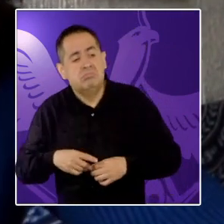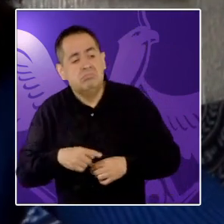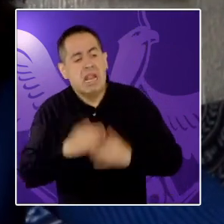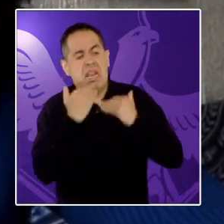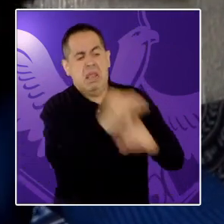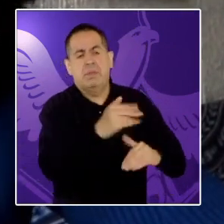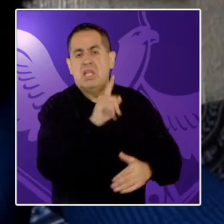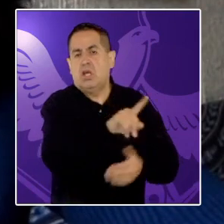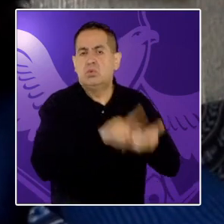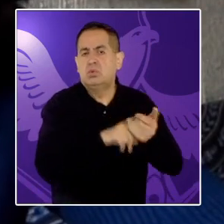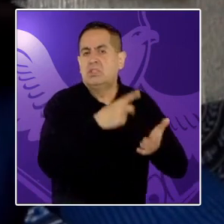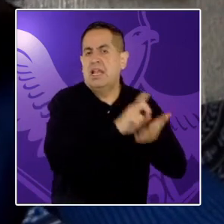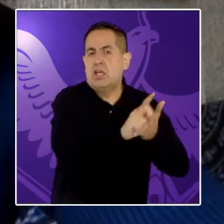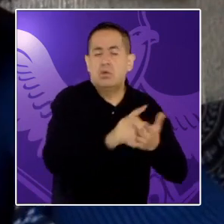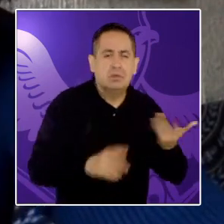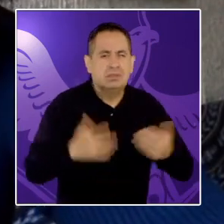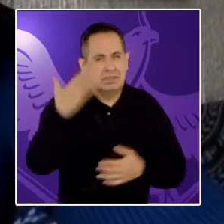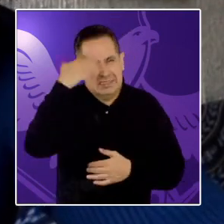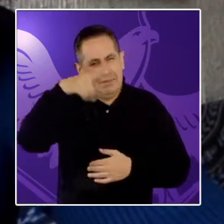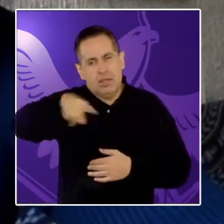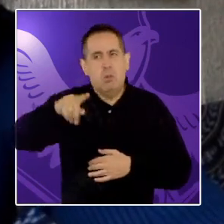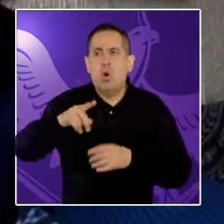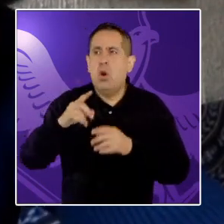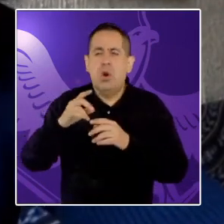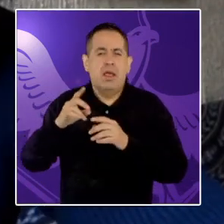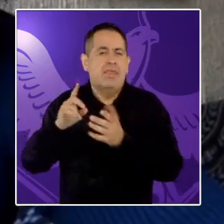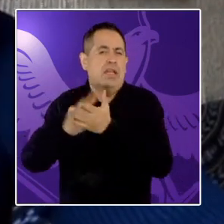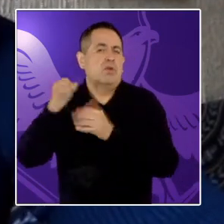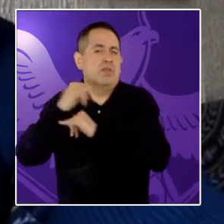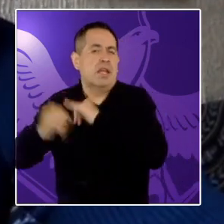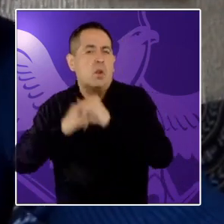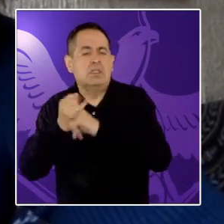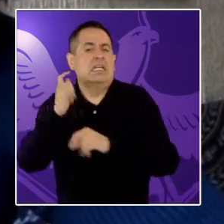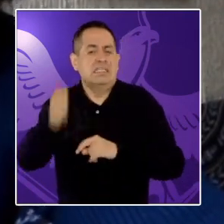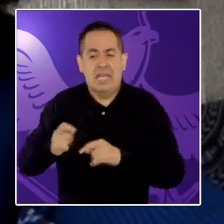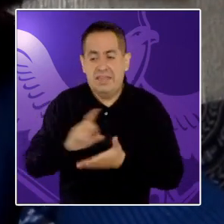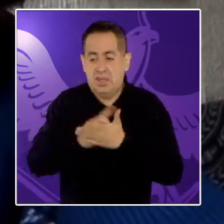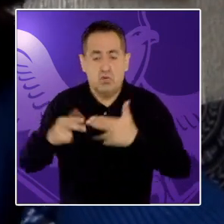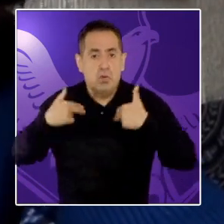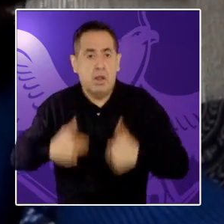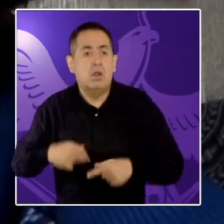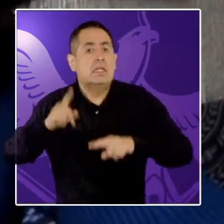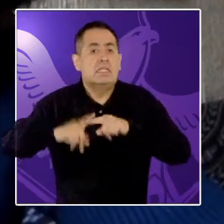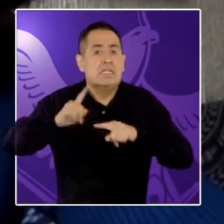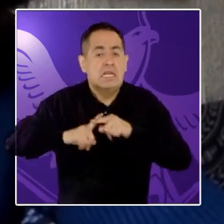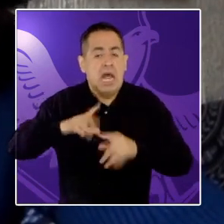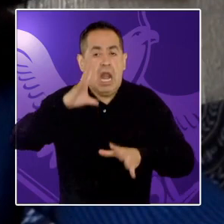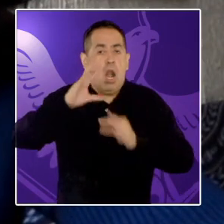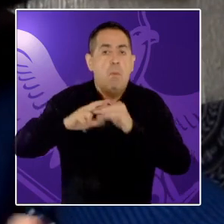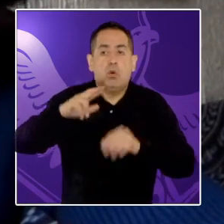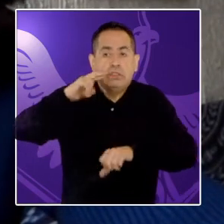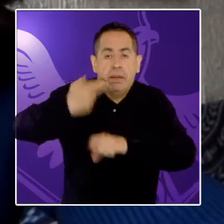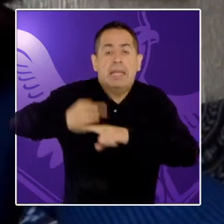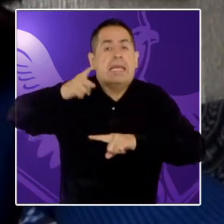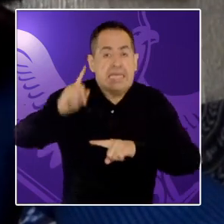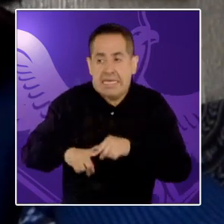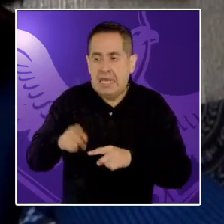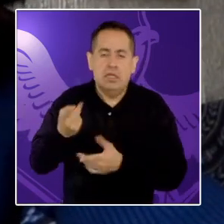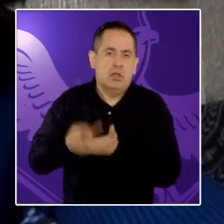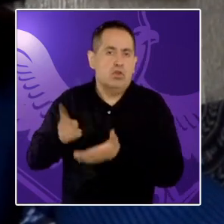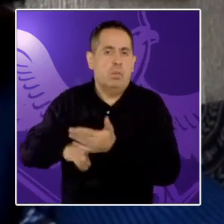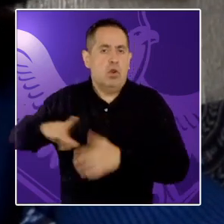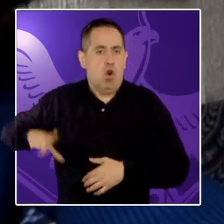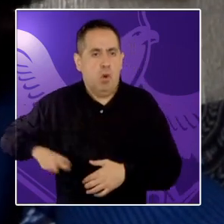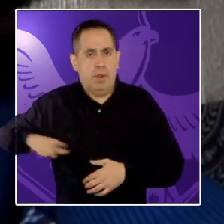la responsabilidad de las autoridades estatales. Es algo que se conoce en el derecho internacional de los derechos humanos como la